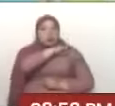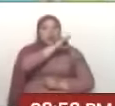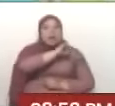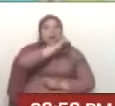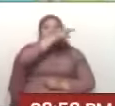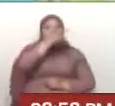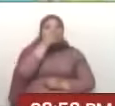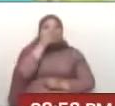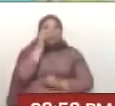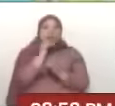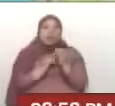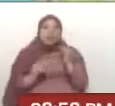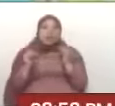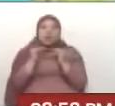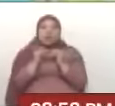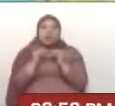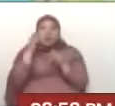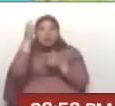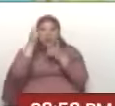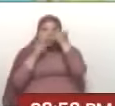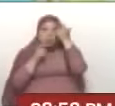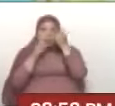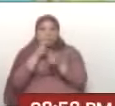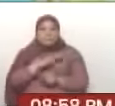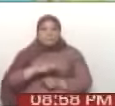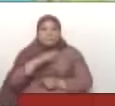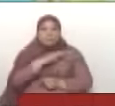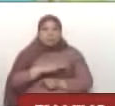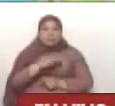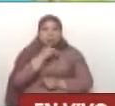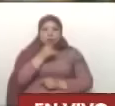misión Igualdad, Hugo Chávez, Juan Carlos Loyo.